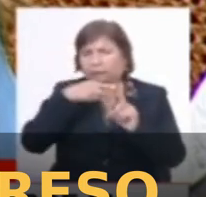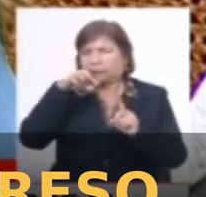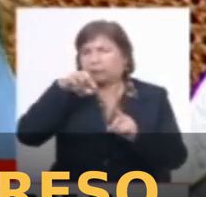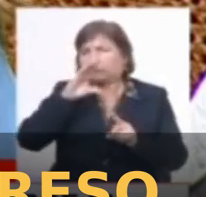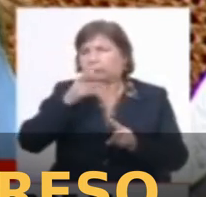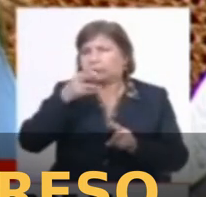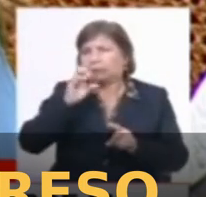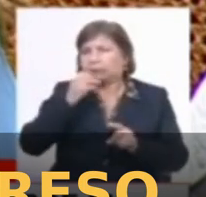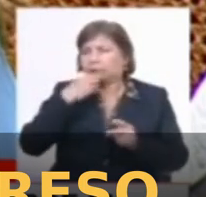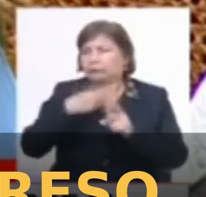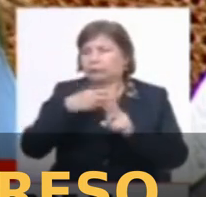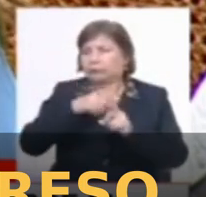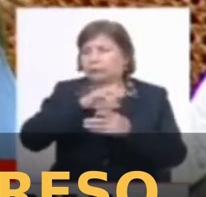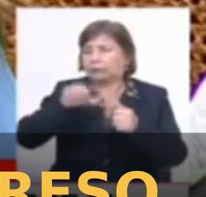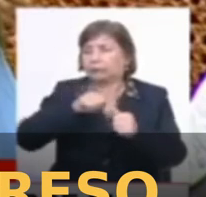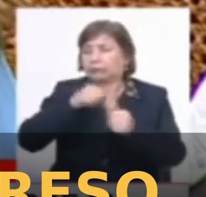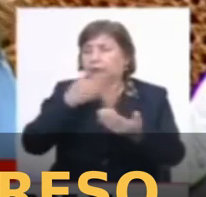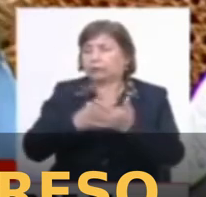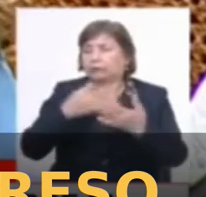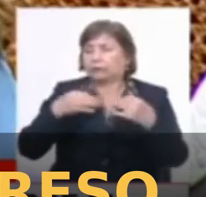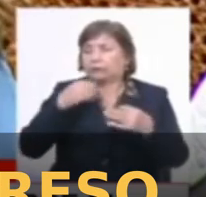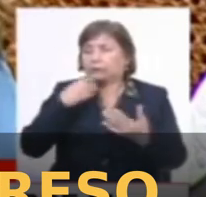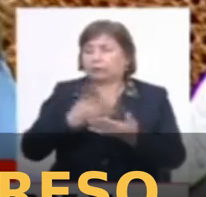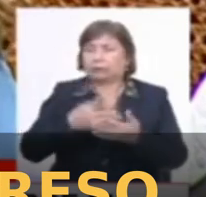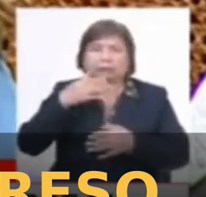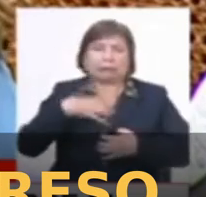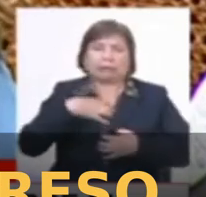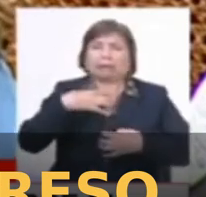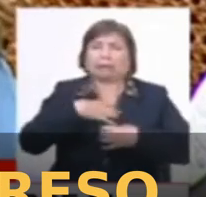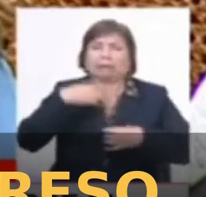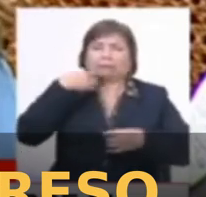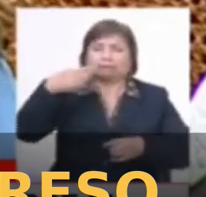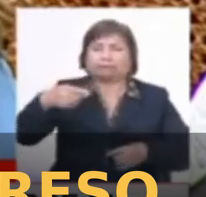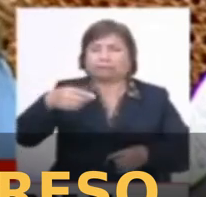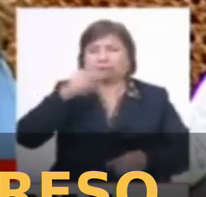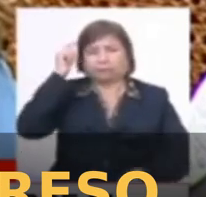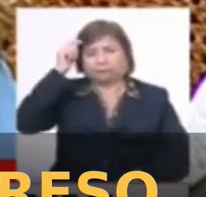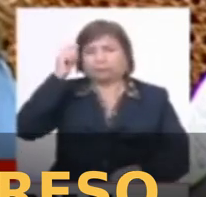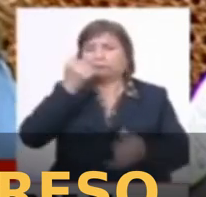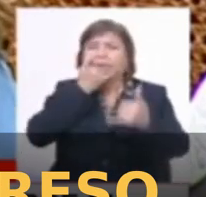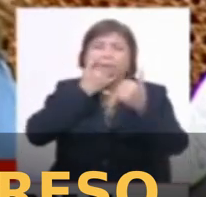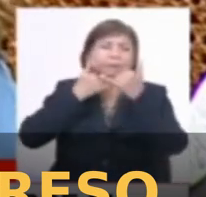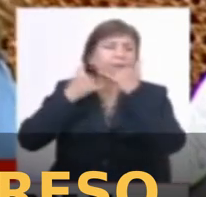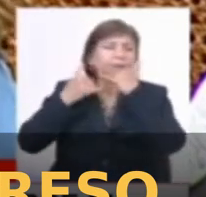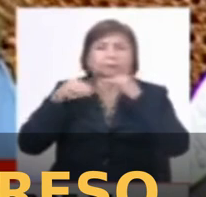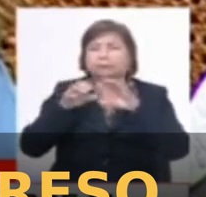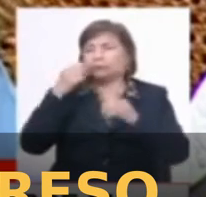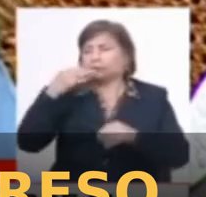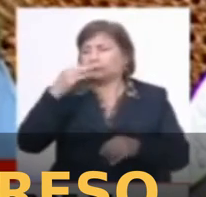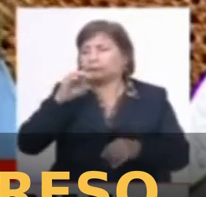Bruno Pacheco esté en medio de todo porque él siempre le daba las quejas al tío de las irregularidades en las que ellos